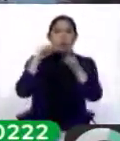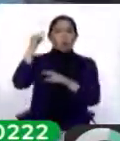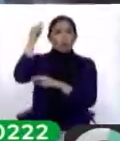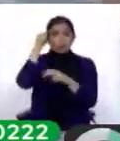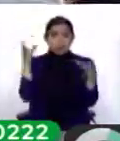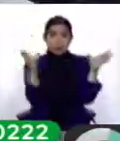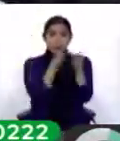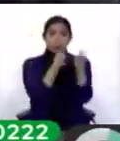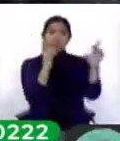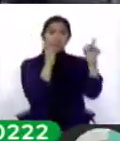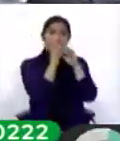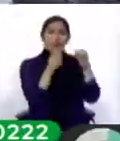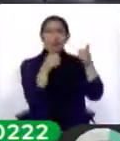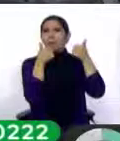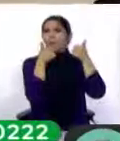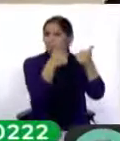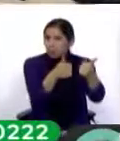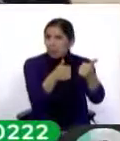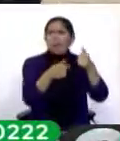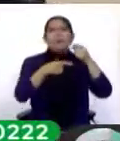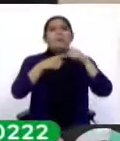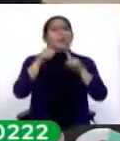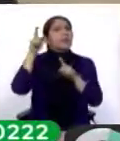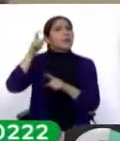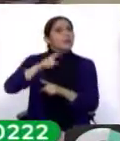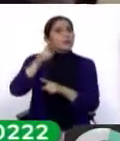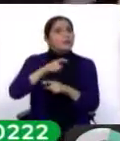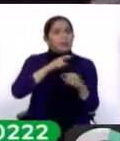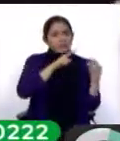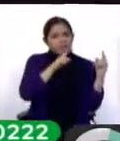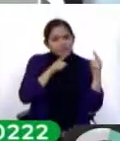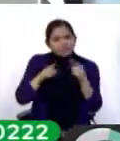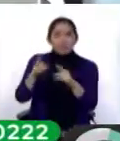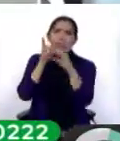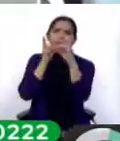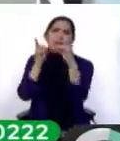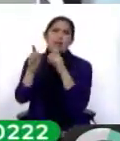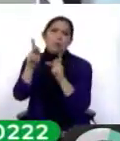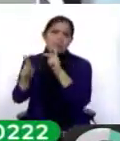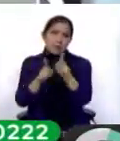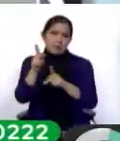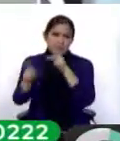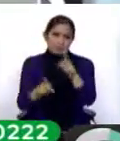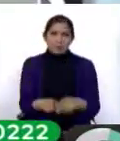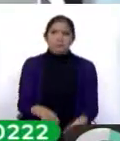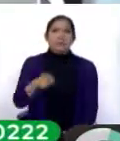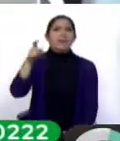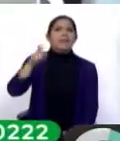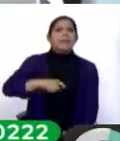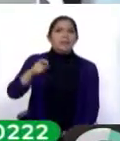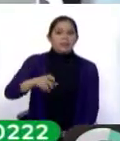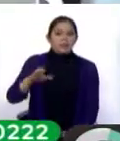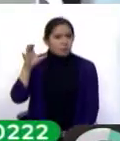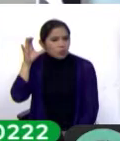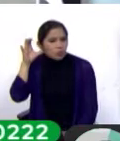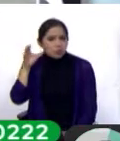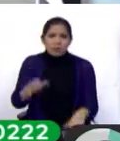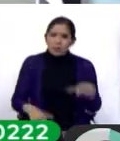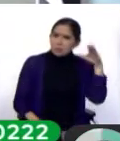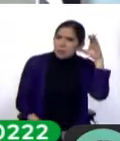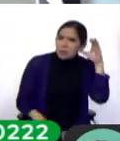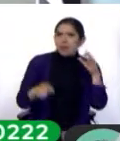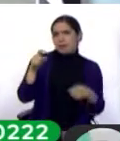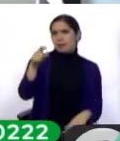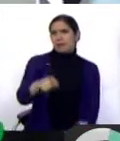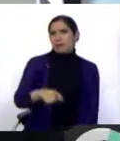pero señaló que es necesario bajar también al diálogo con las bases. Es necesario escucharnos, es necesario bajar a las bases, es